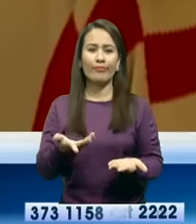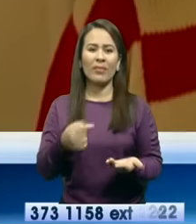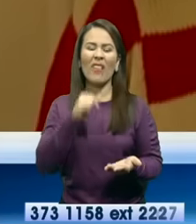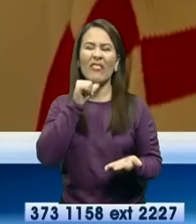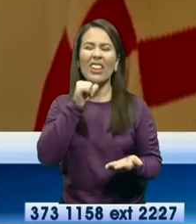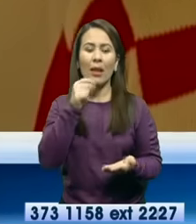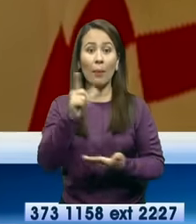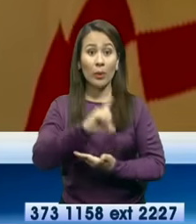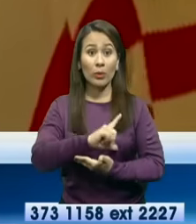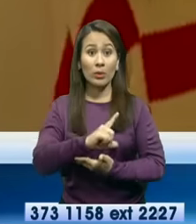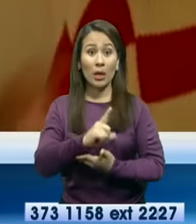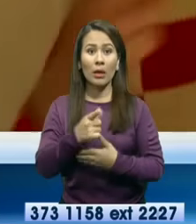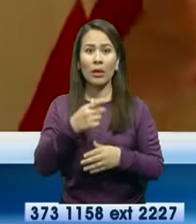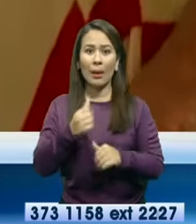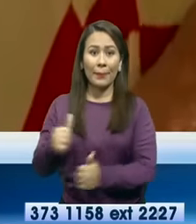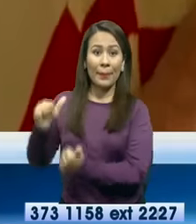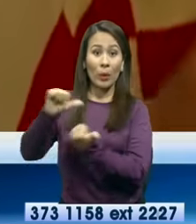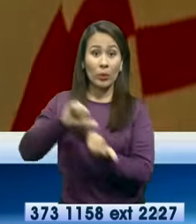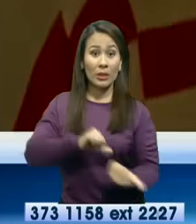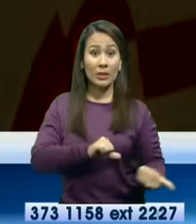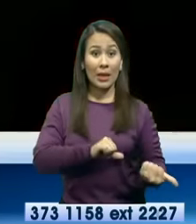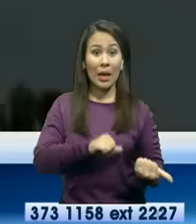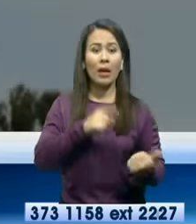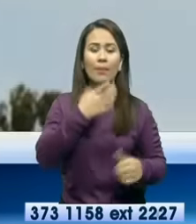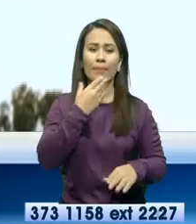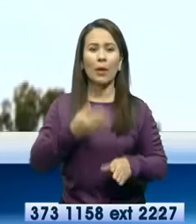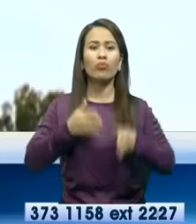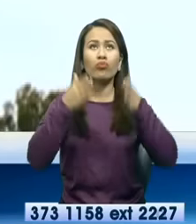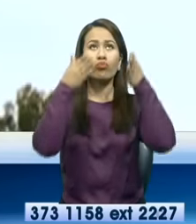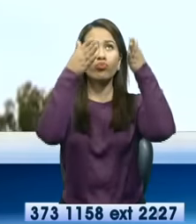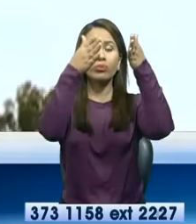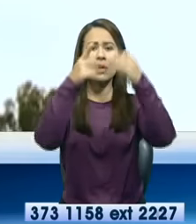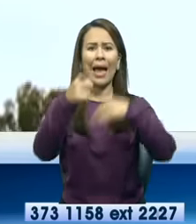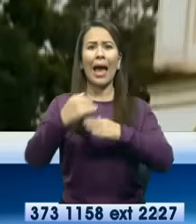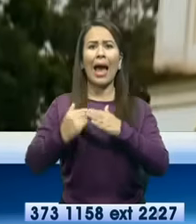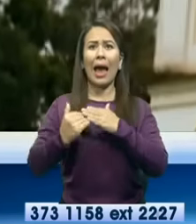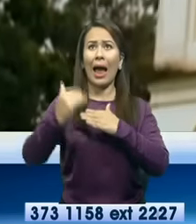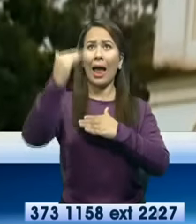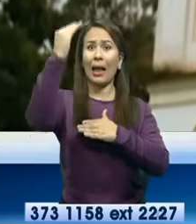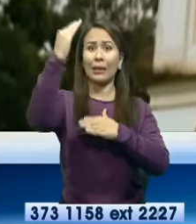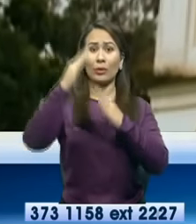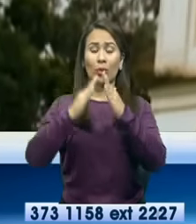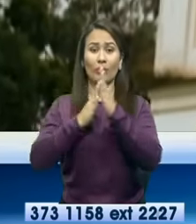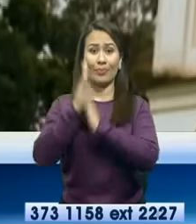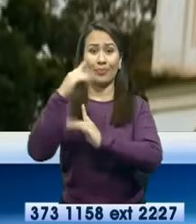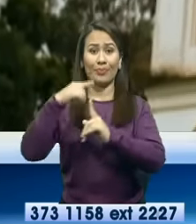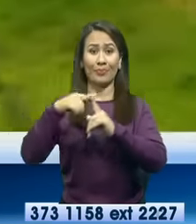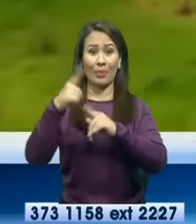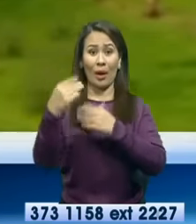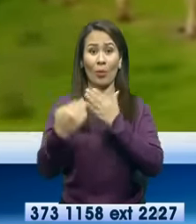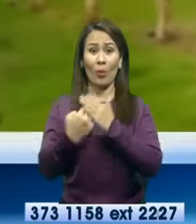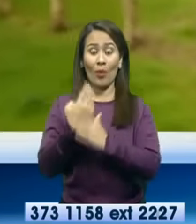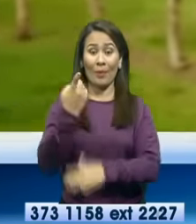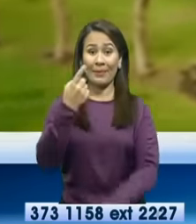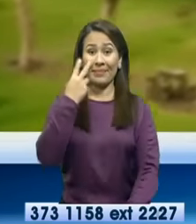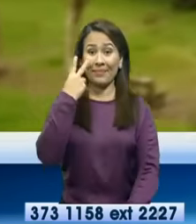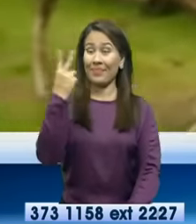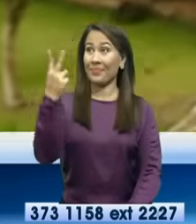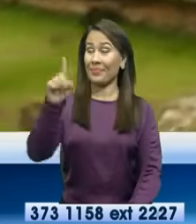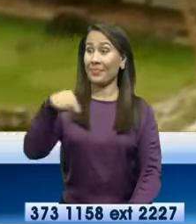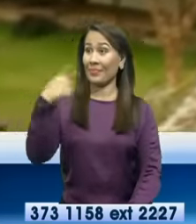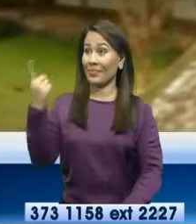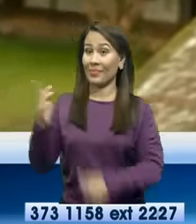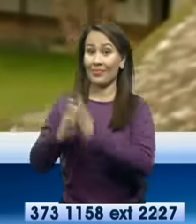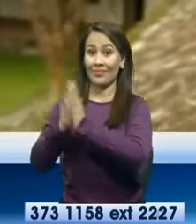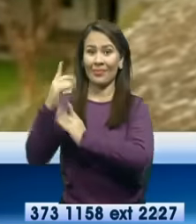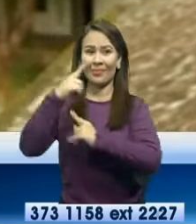vez que restauramos la otra iglesia, ¿no? La antigua. Desde lo más alto de las cúpulas de la nueva iglesia se puede observar la